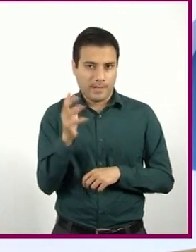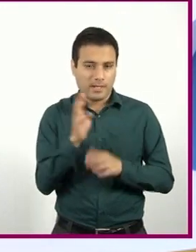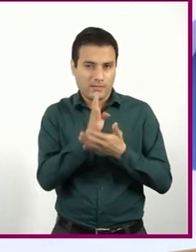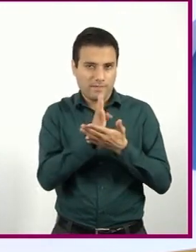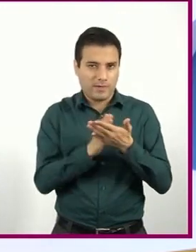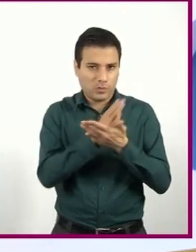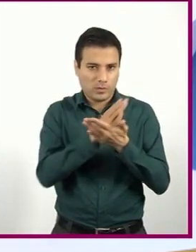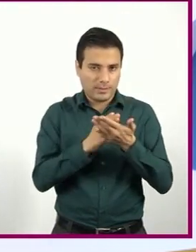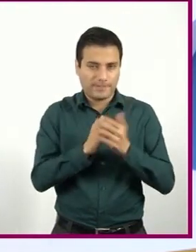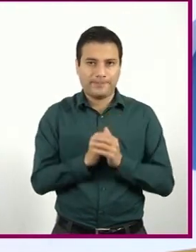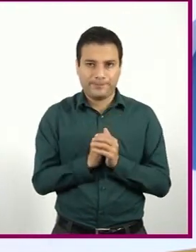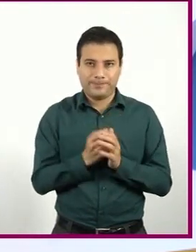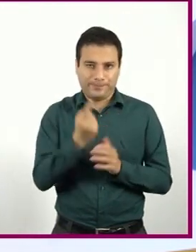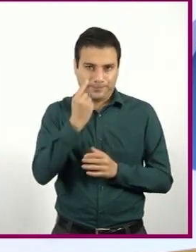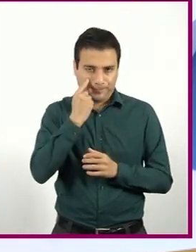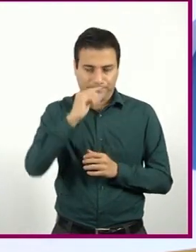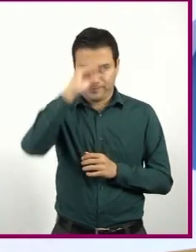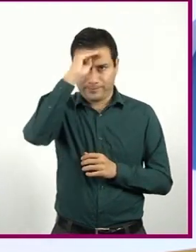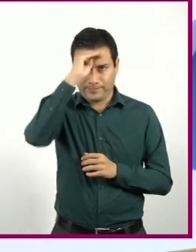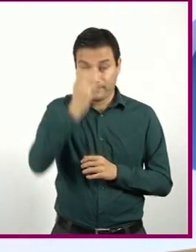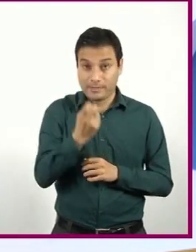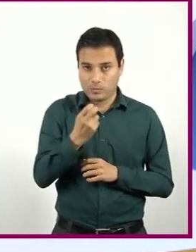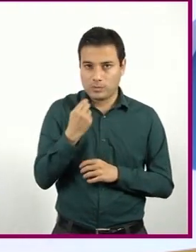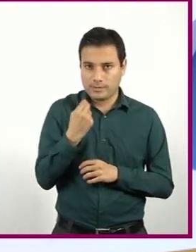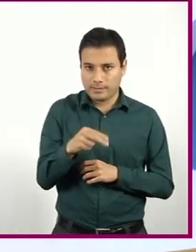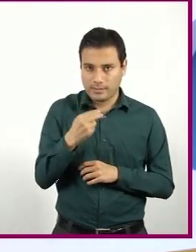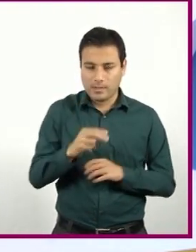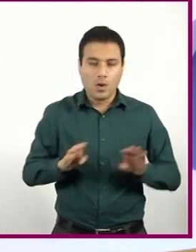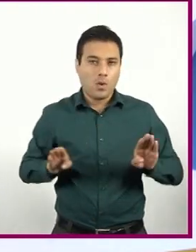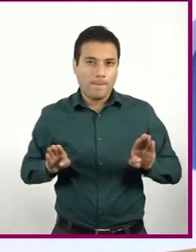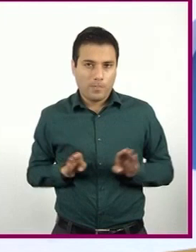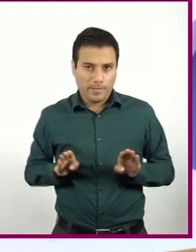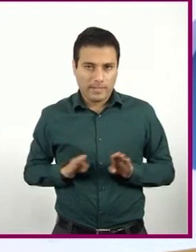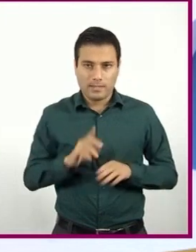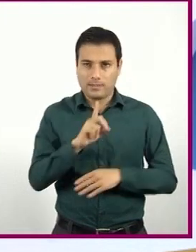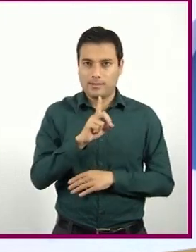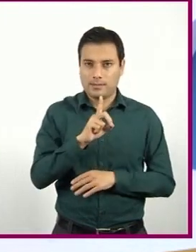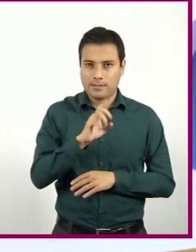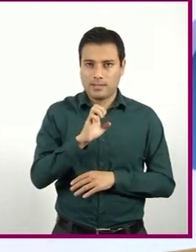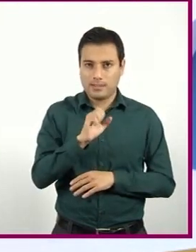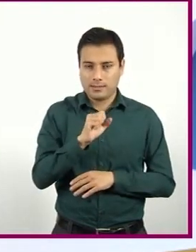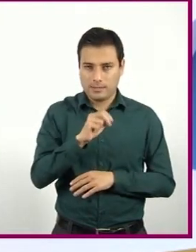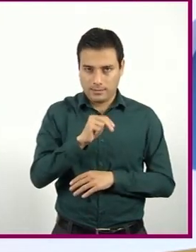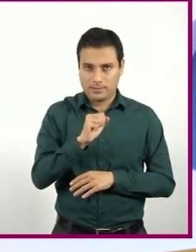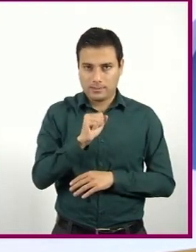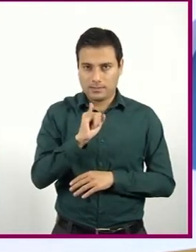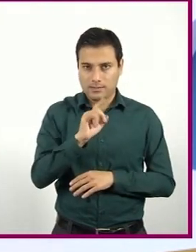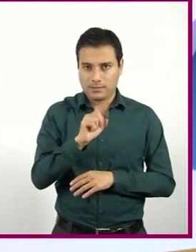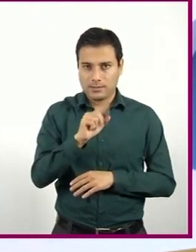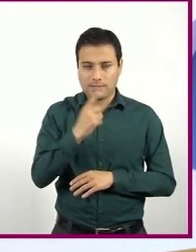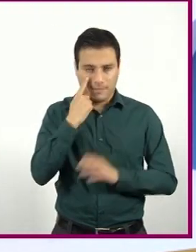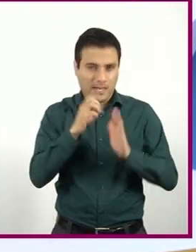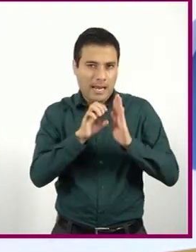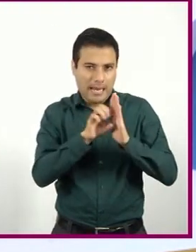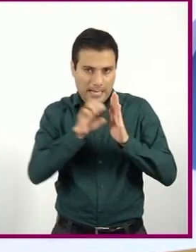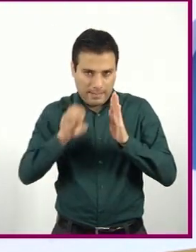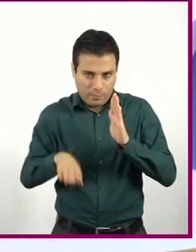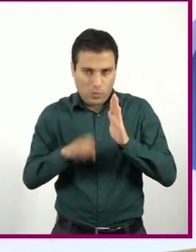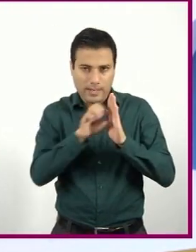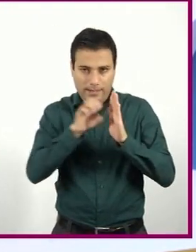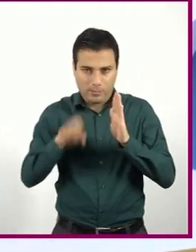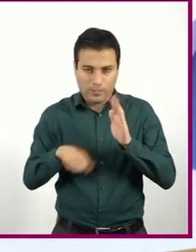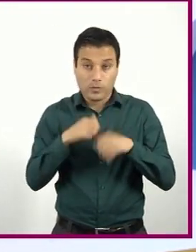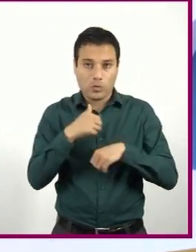fracciones, considera que a eso se le conoce como la propiedad de densidad. Ahora veamos algunos ejemplos, pero con